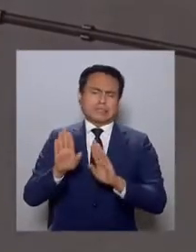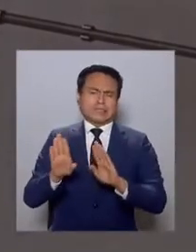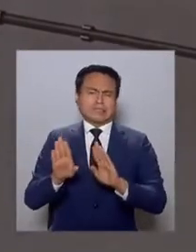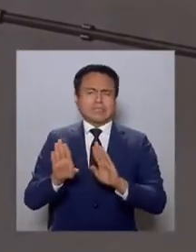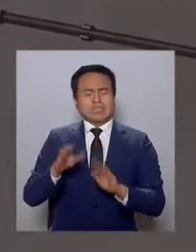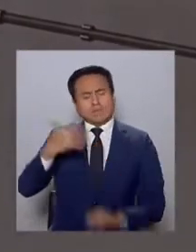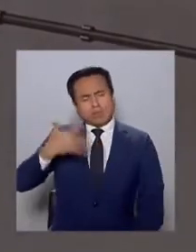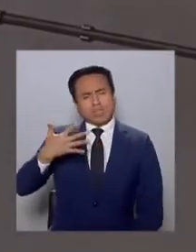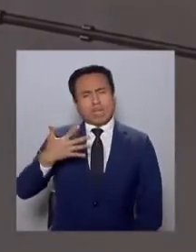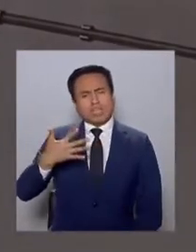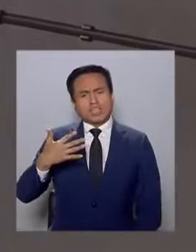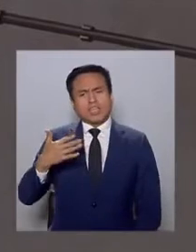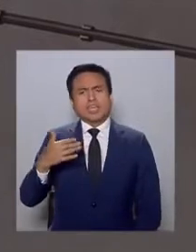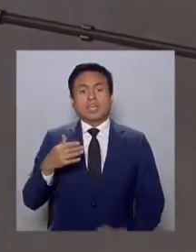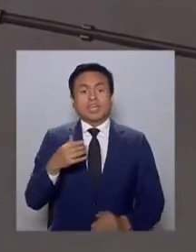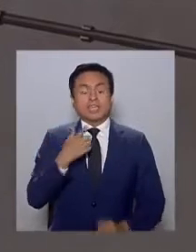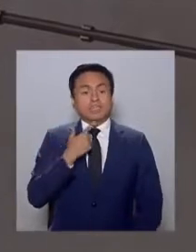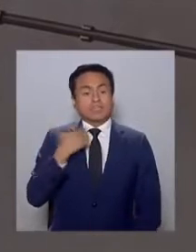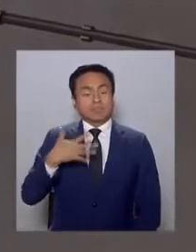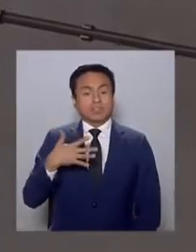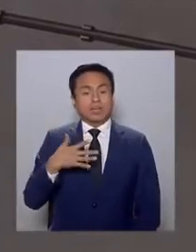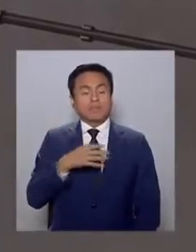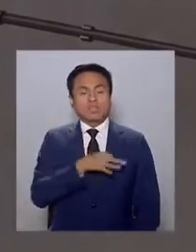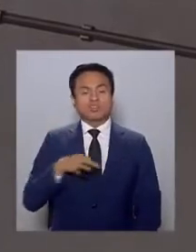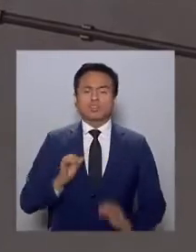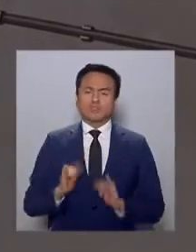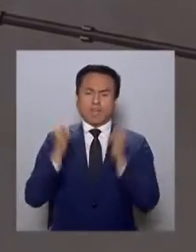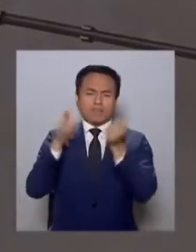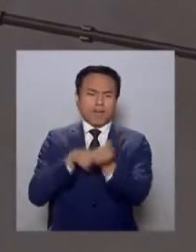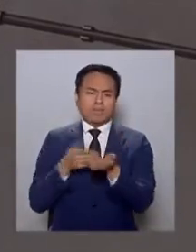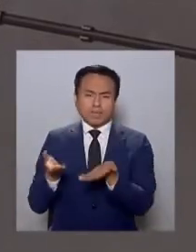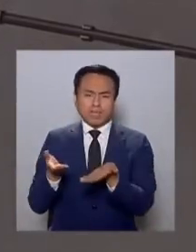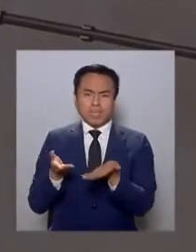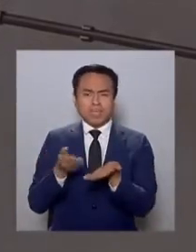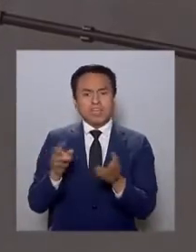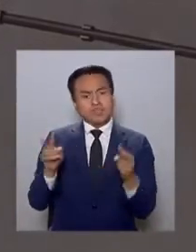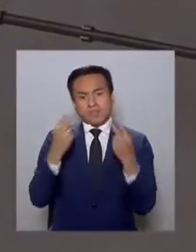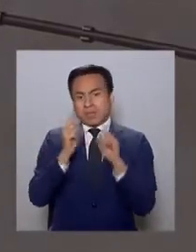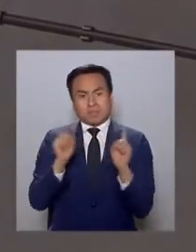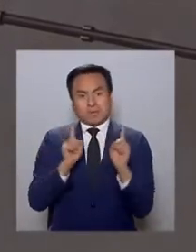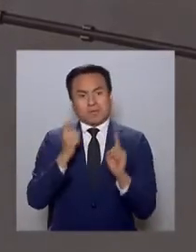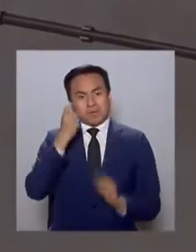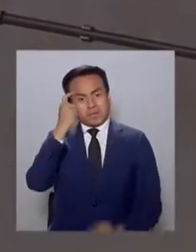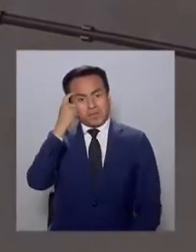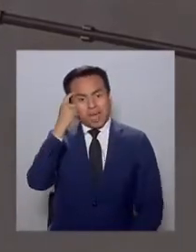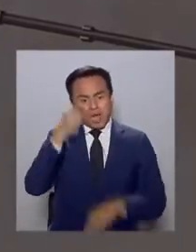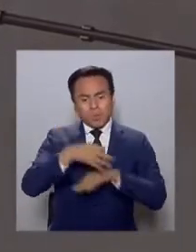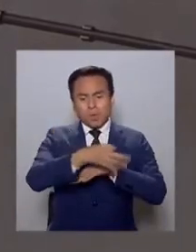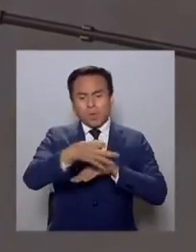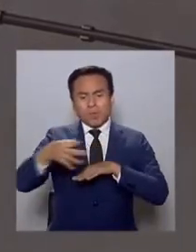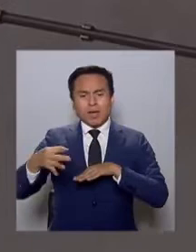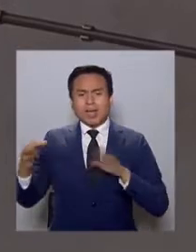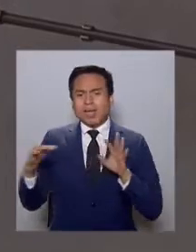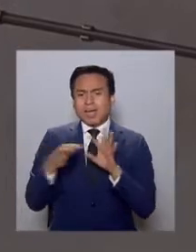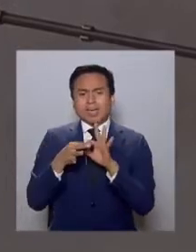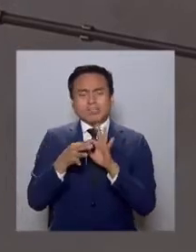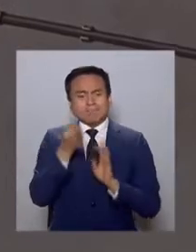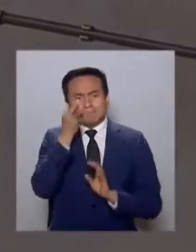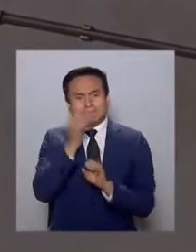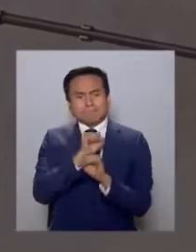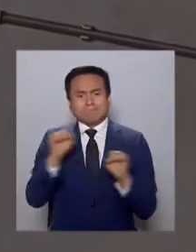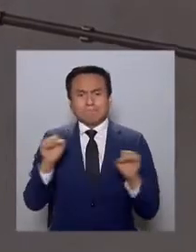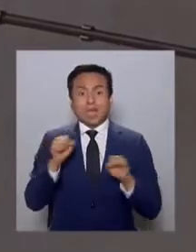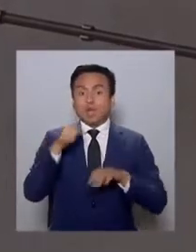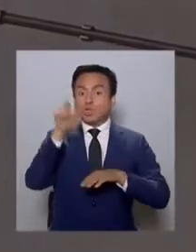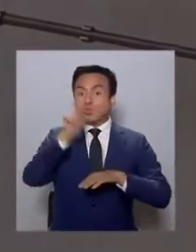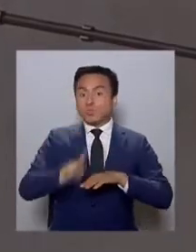era importante, que nos interesa mucho que los ministros puedan disfrutar a su familia. Así que ni siquiera nos debe estar viendo porque hay muchos lugares donde todavía no tenemos conectividad, pero